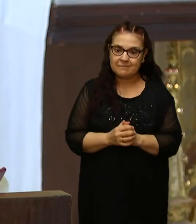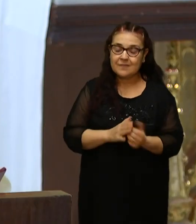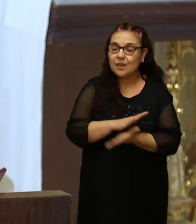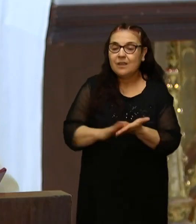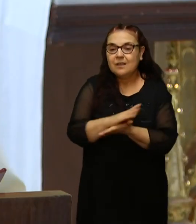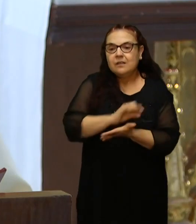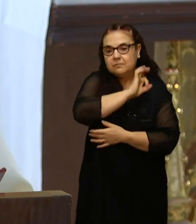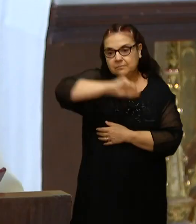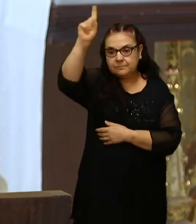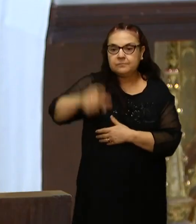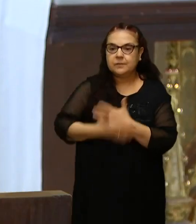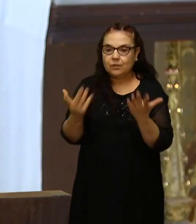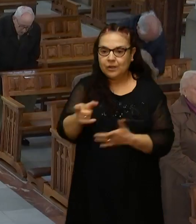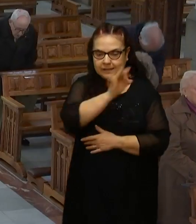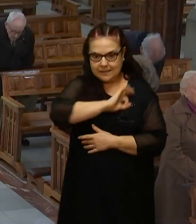Palabra del Señor.